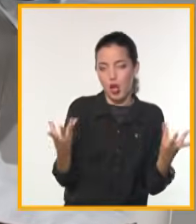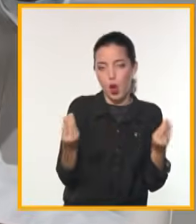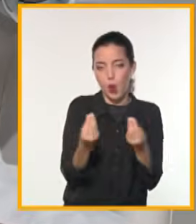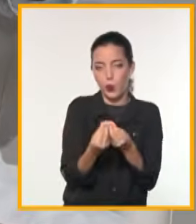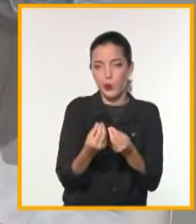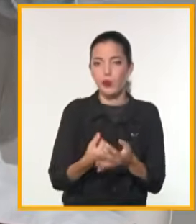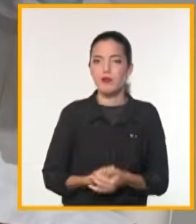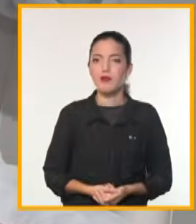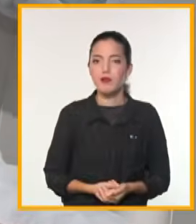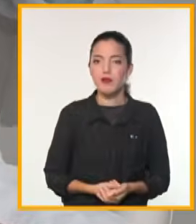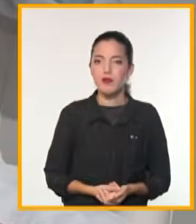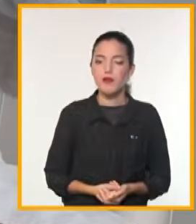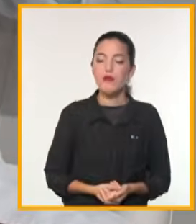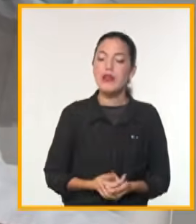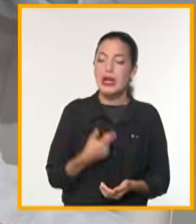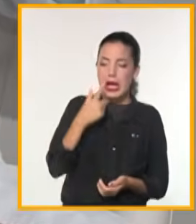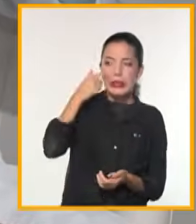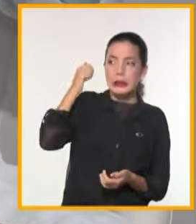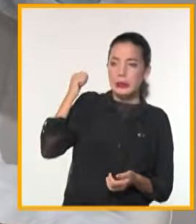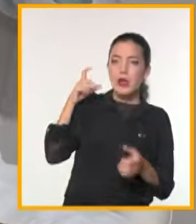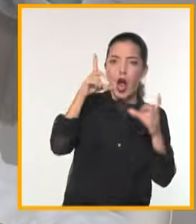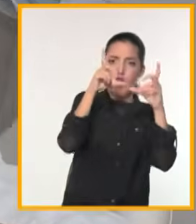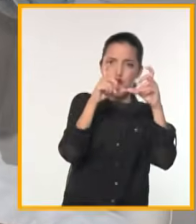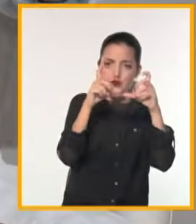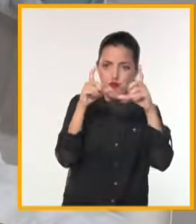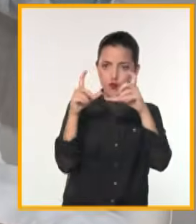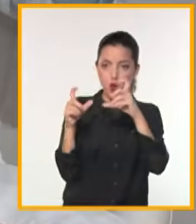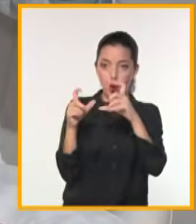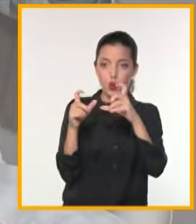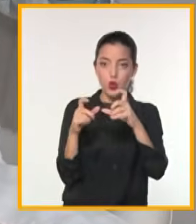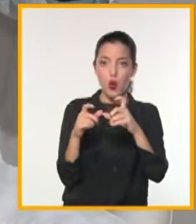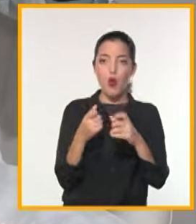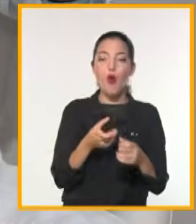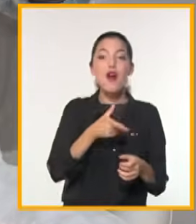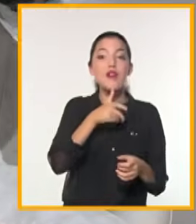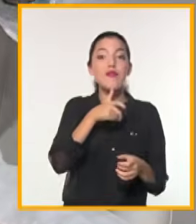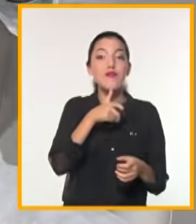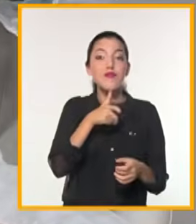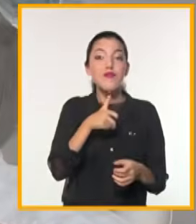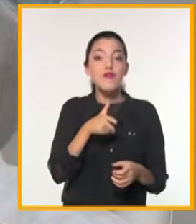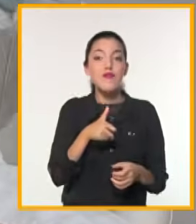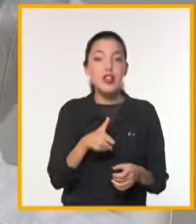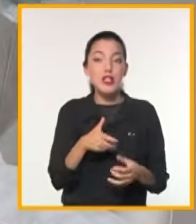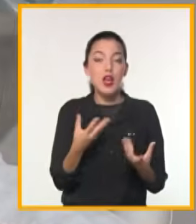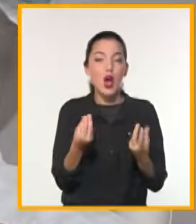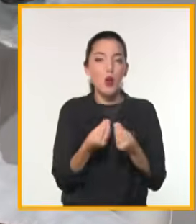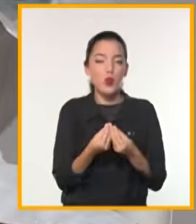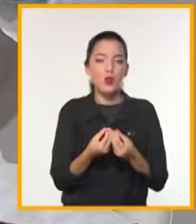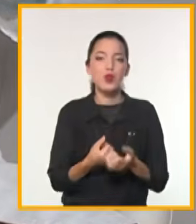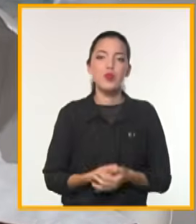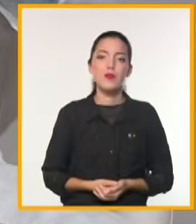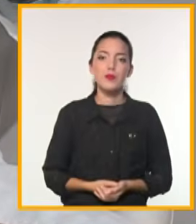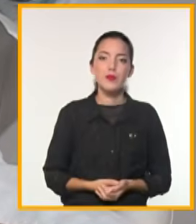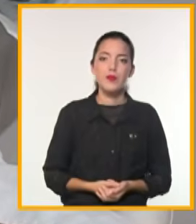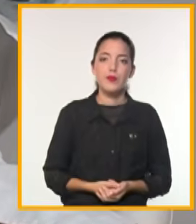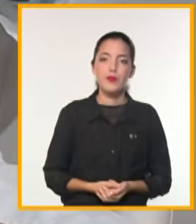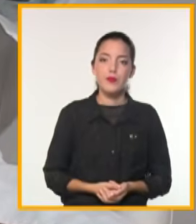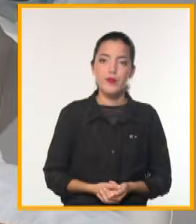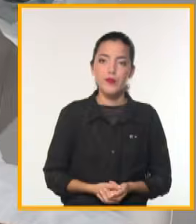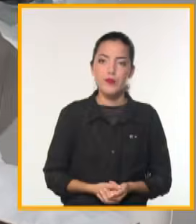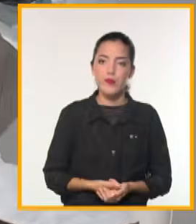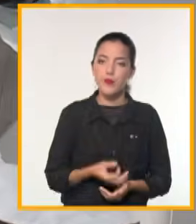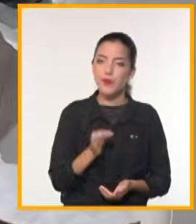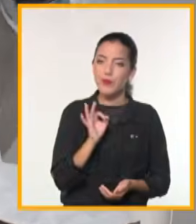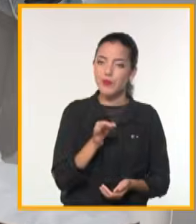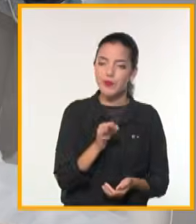nuestra que un día estábamos pescando, Fidel no había pescado nada, y entonces llega